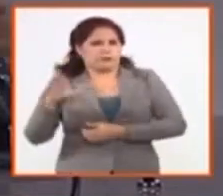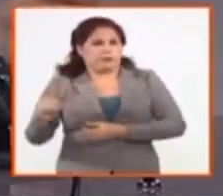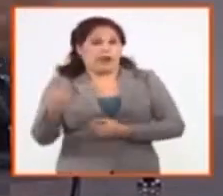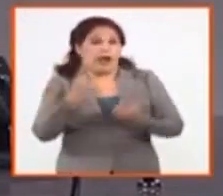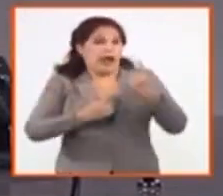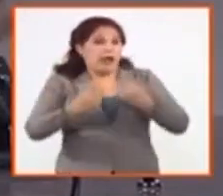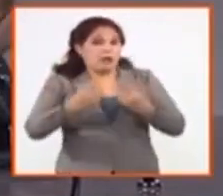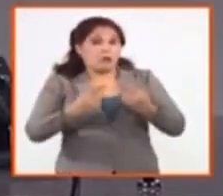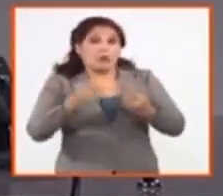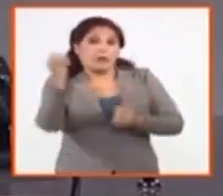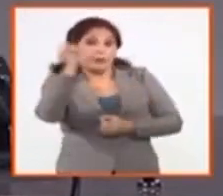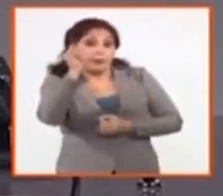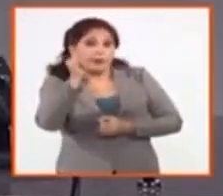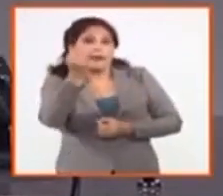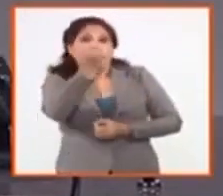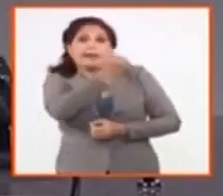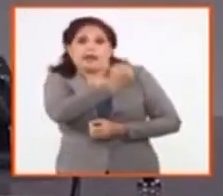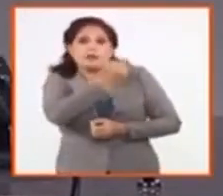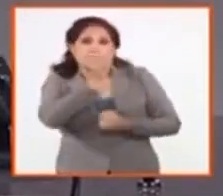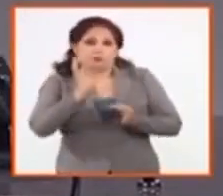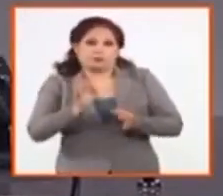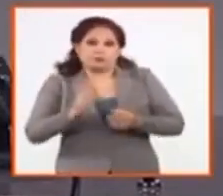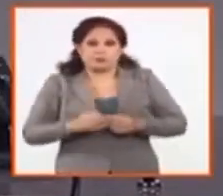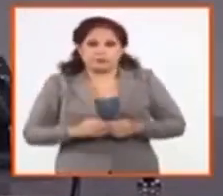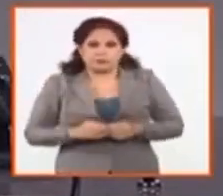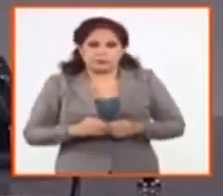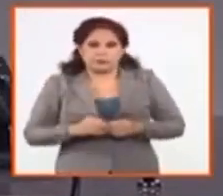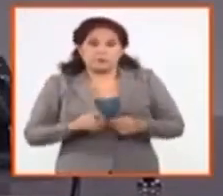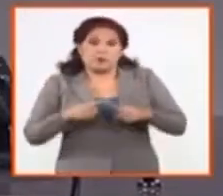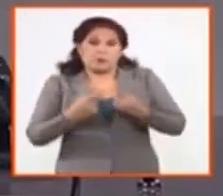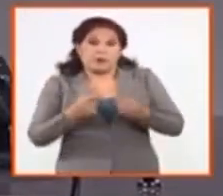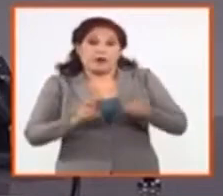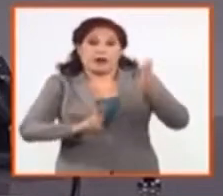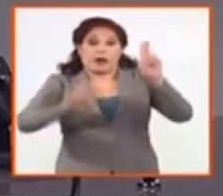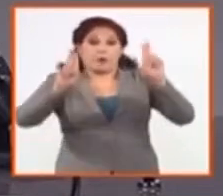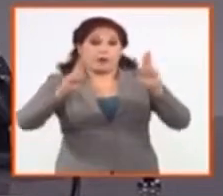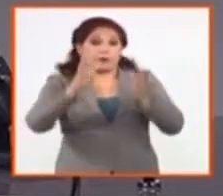que hablan de la traición de Doha por los acuerdos de febrero de